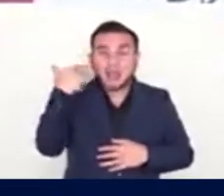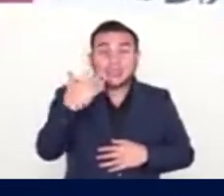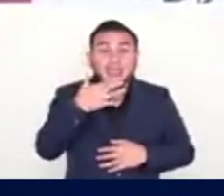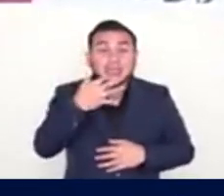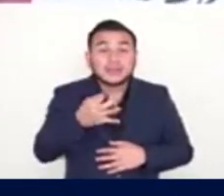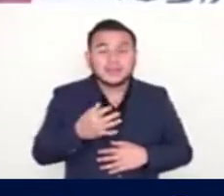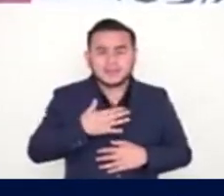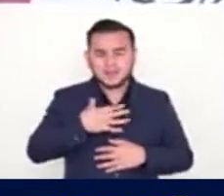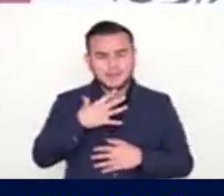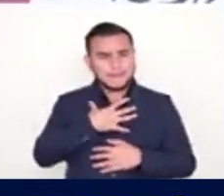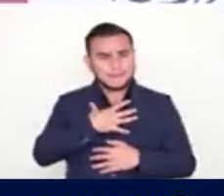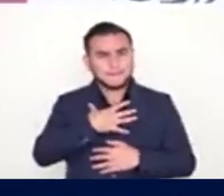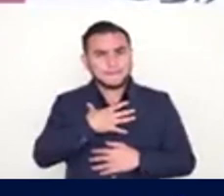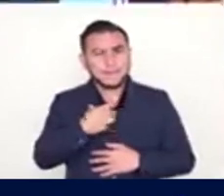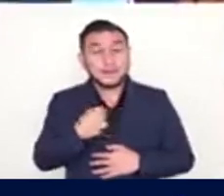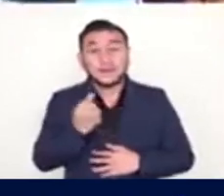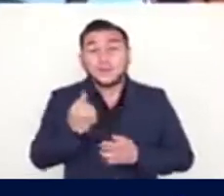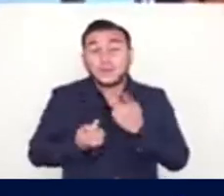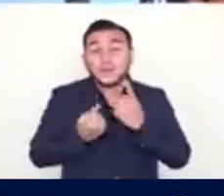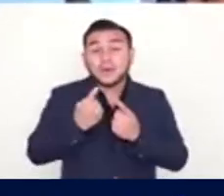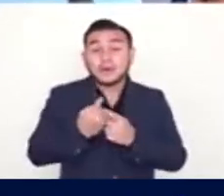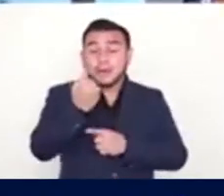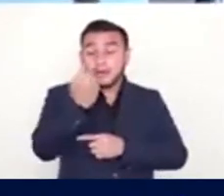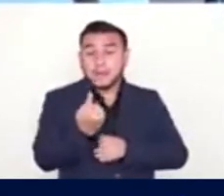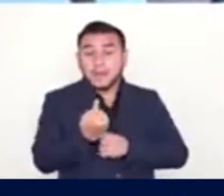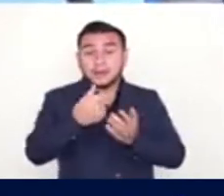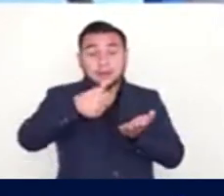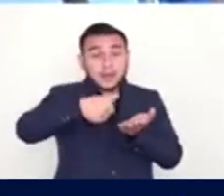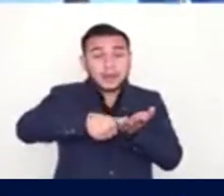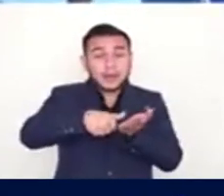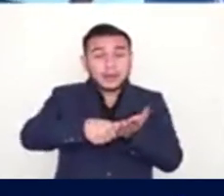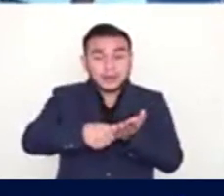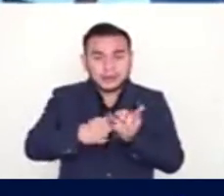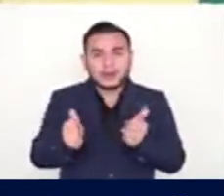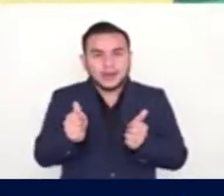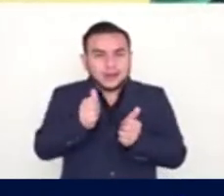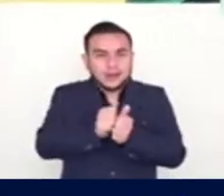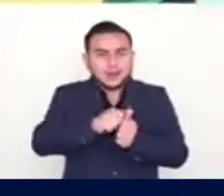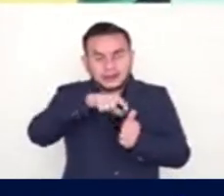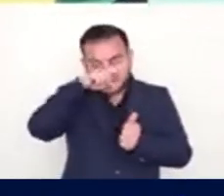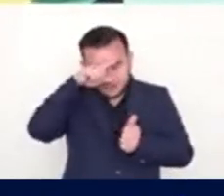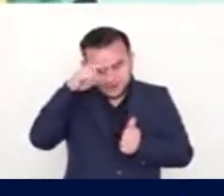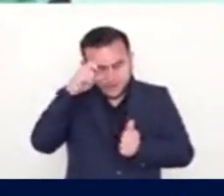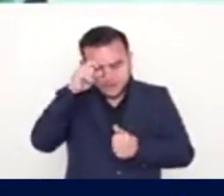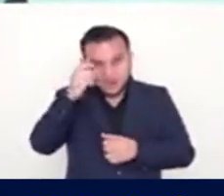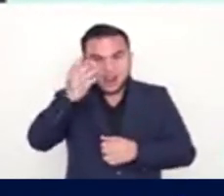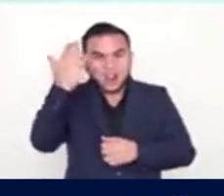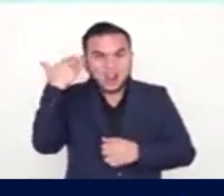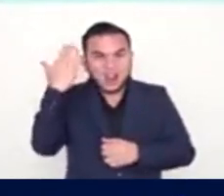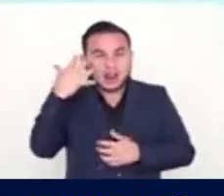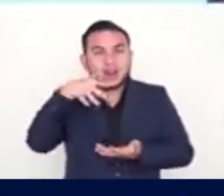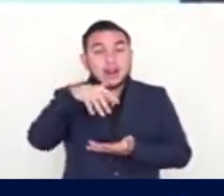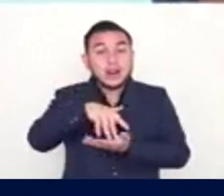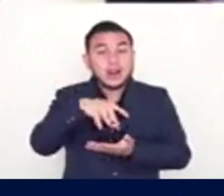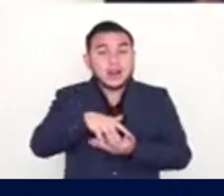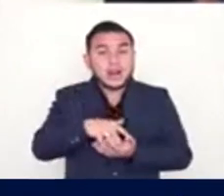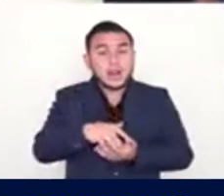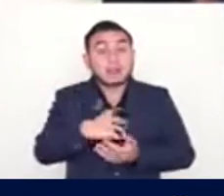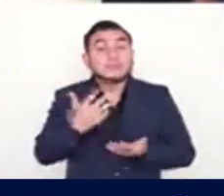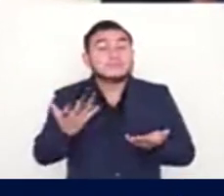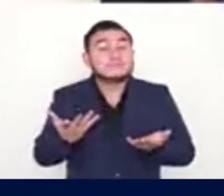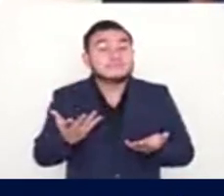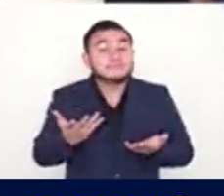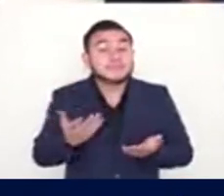Y hay algo que me gustó mucho, que es, primero, que son los alcaldes, obviamente con sus empleados, que están reclamando en lugar del pueblo que está reclamando. O sea, mientras el